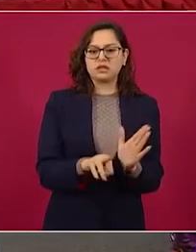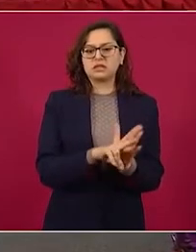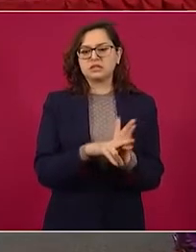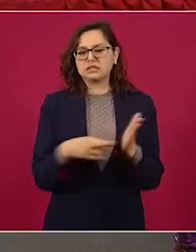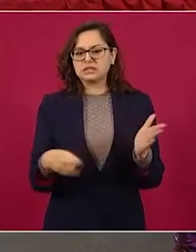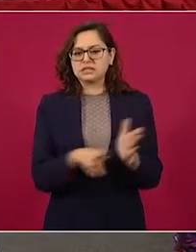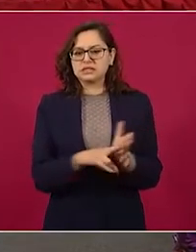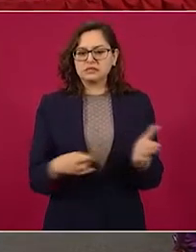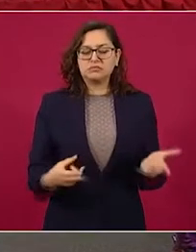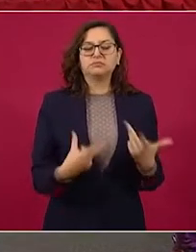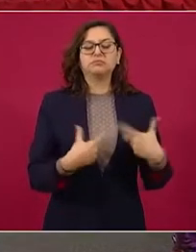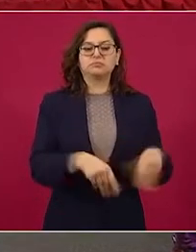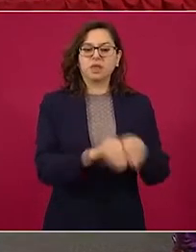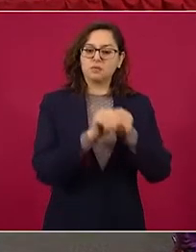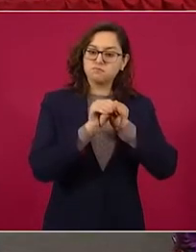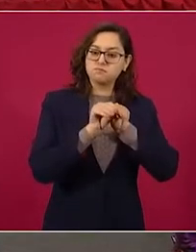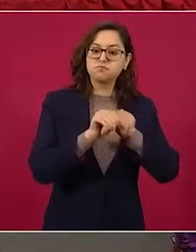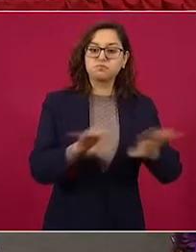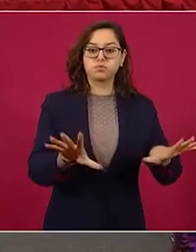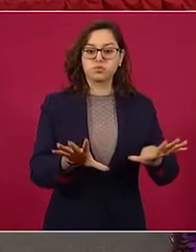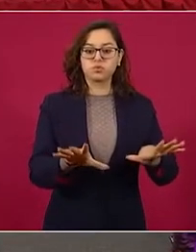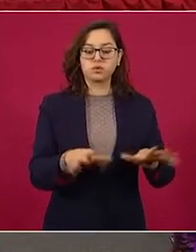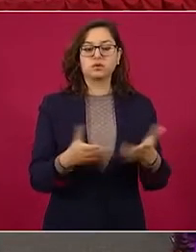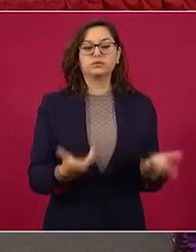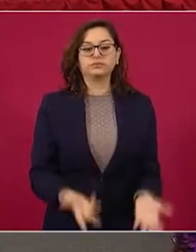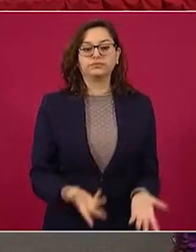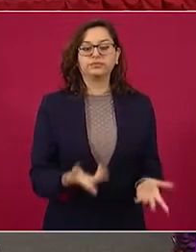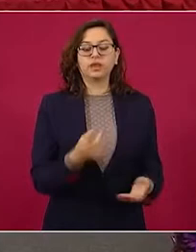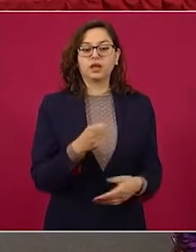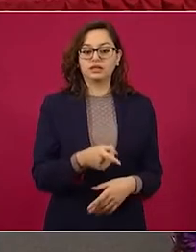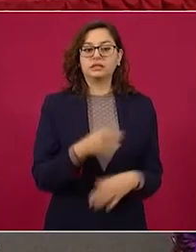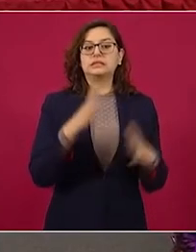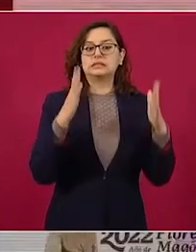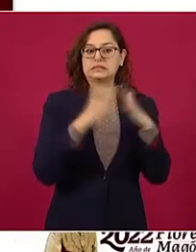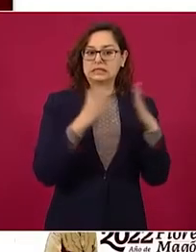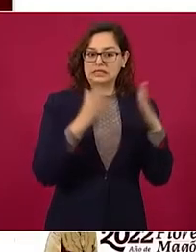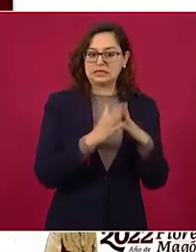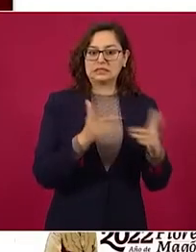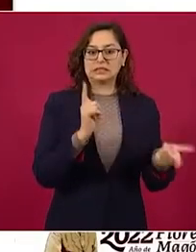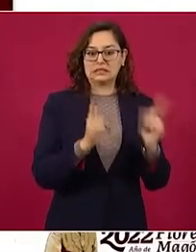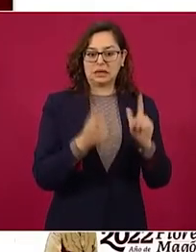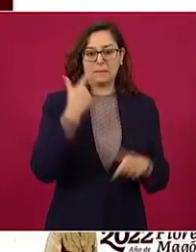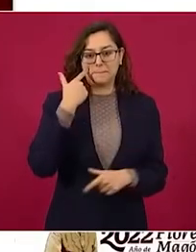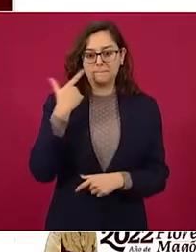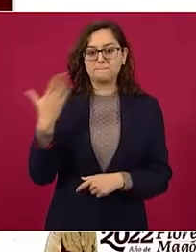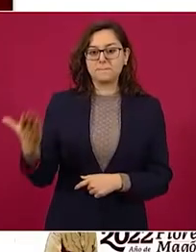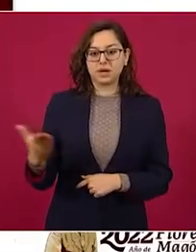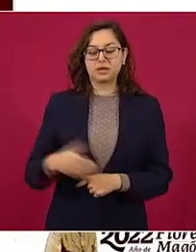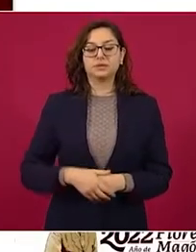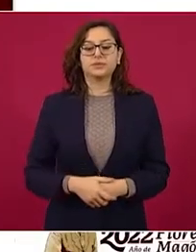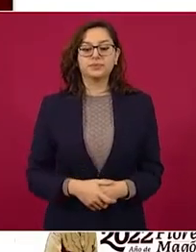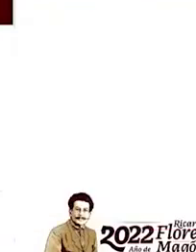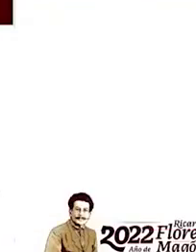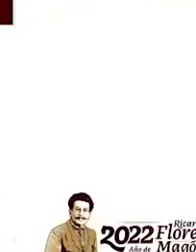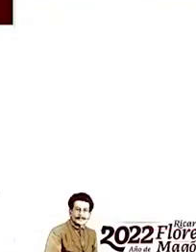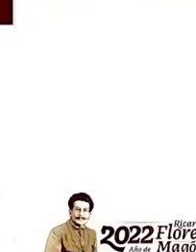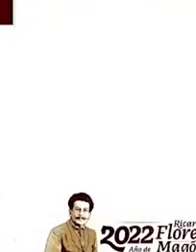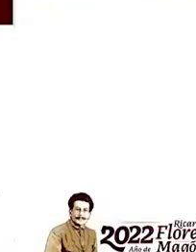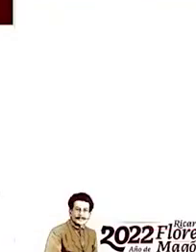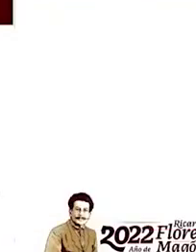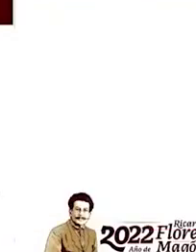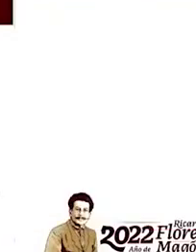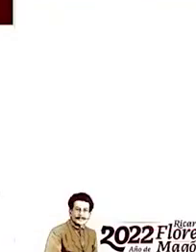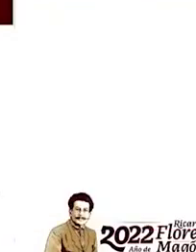tendencia. Por tendencia es la casa de Houston. Por ejemplo, tenemos 12 notas del